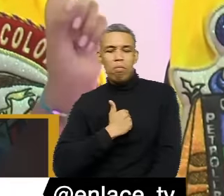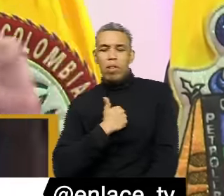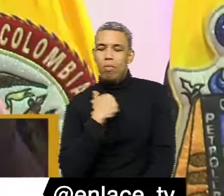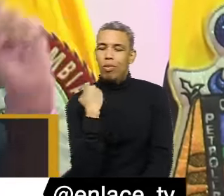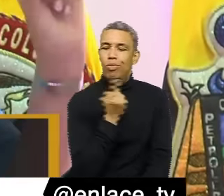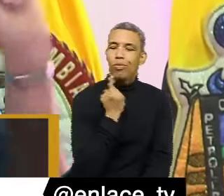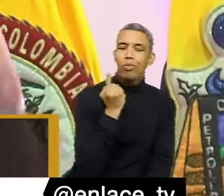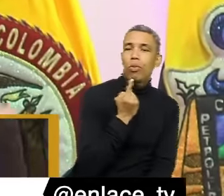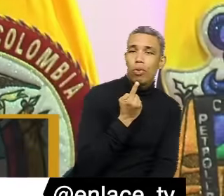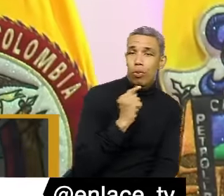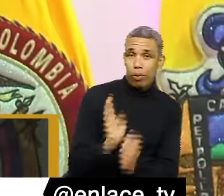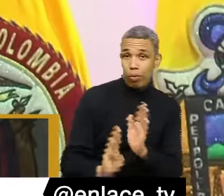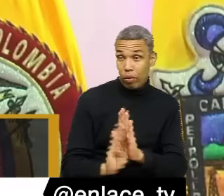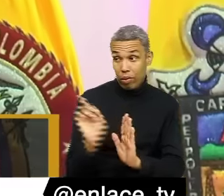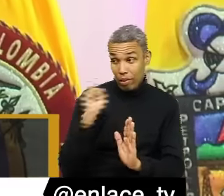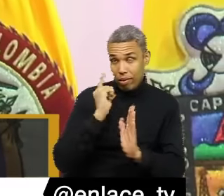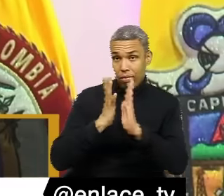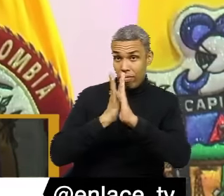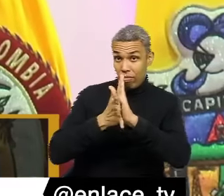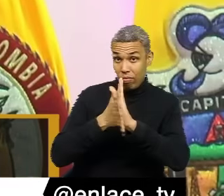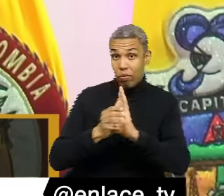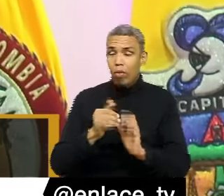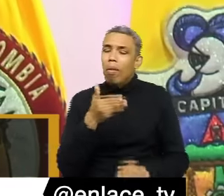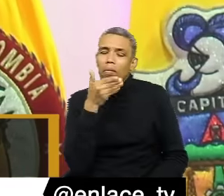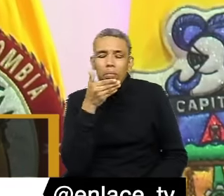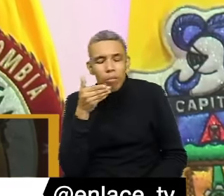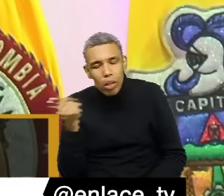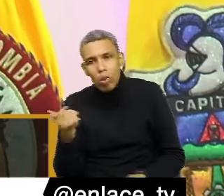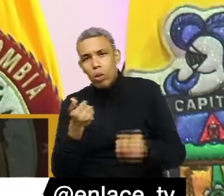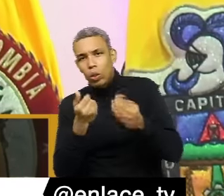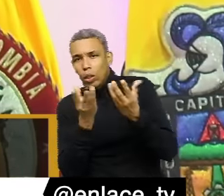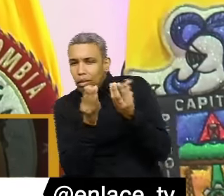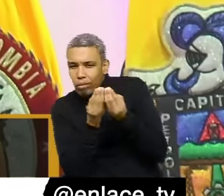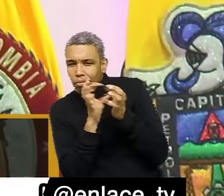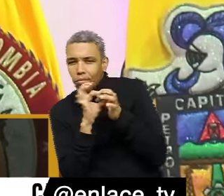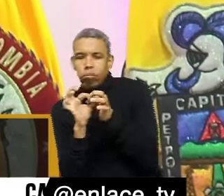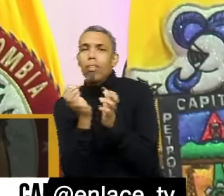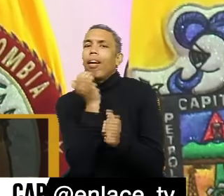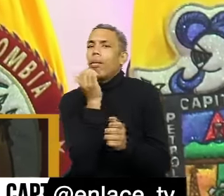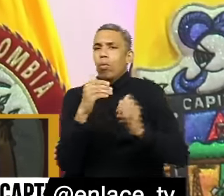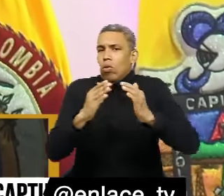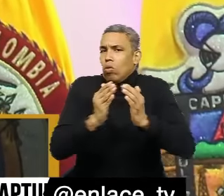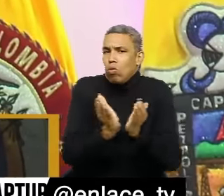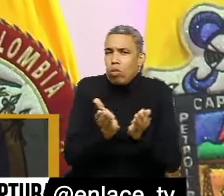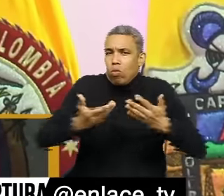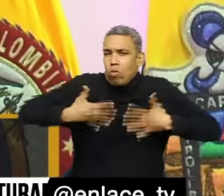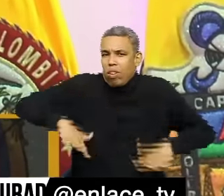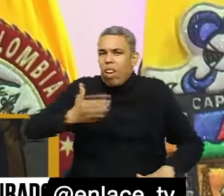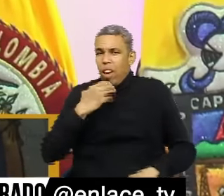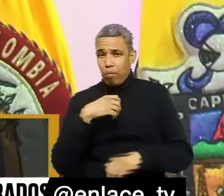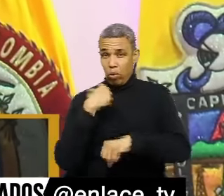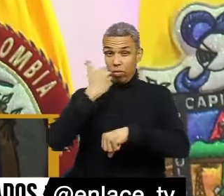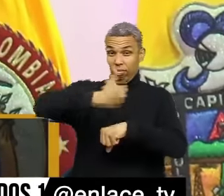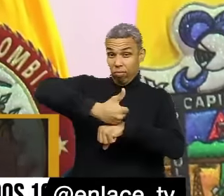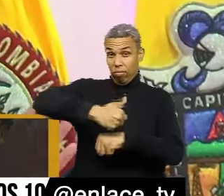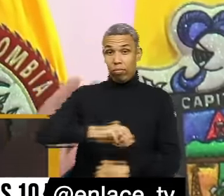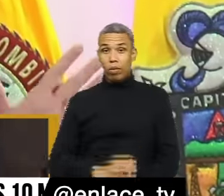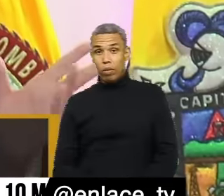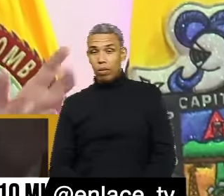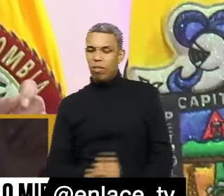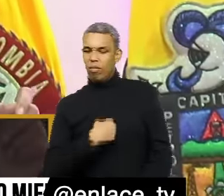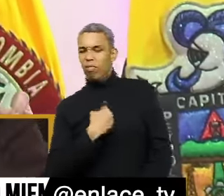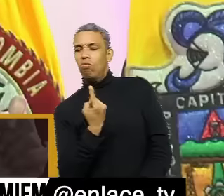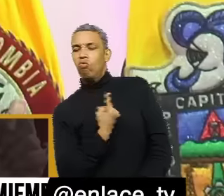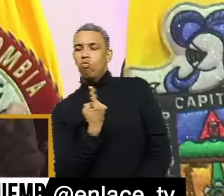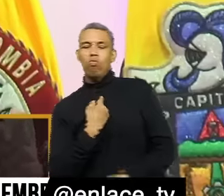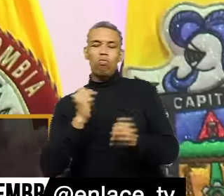la primera tarea que le corresponde. Un rector no hace nada. Yo les digo que pertenezco al comité